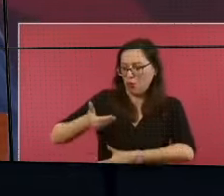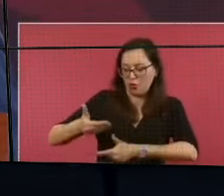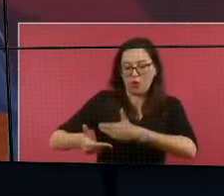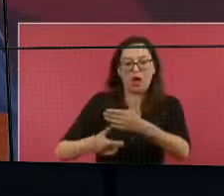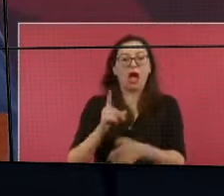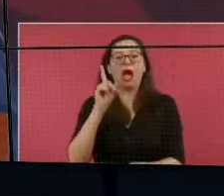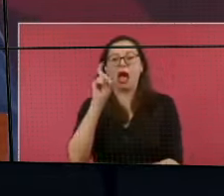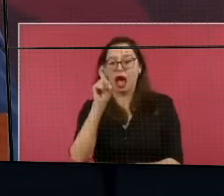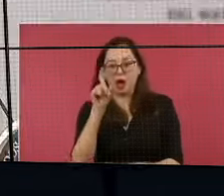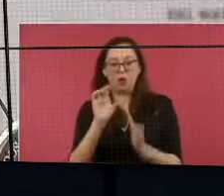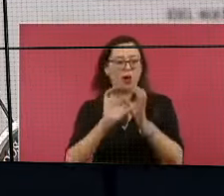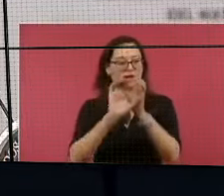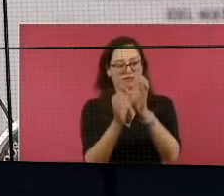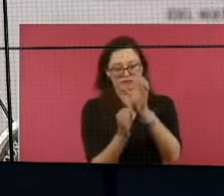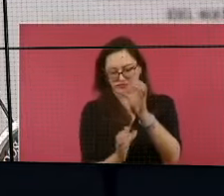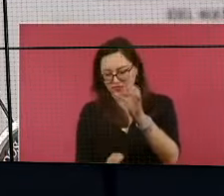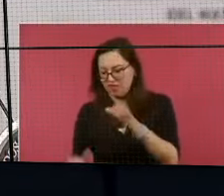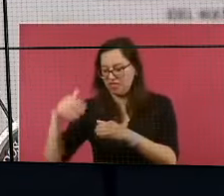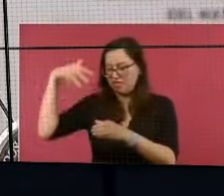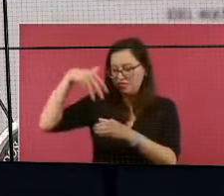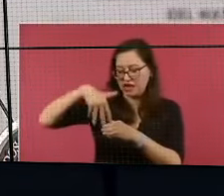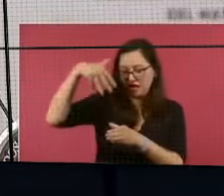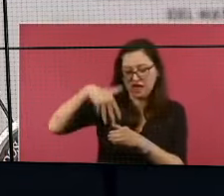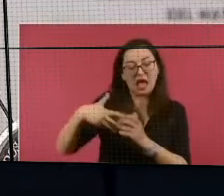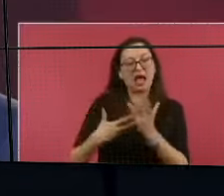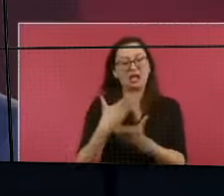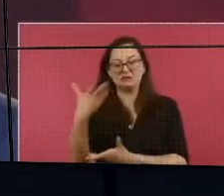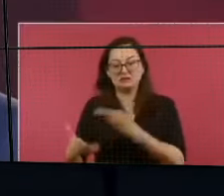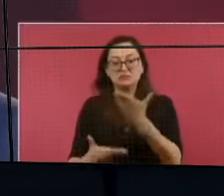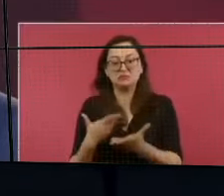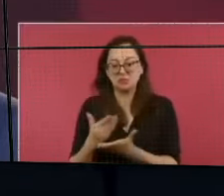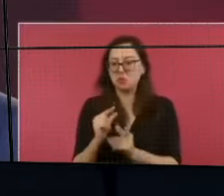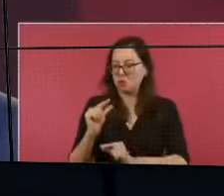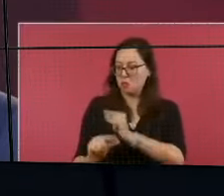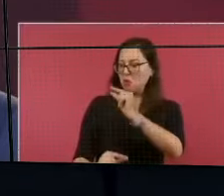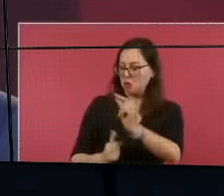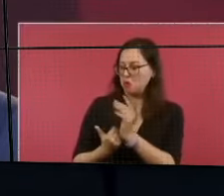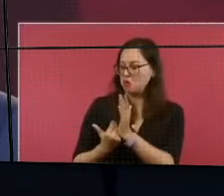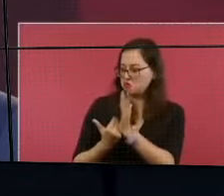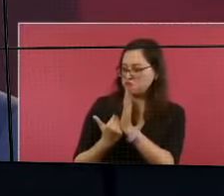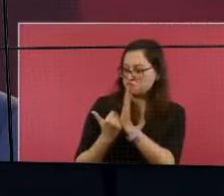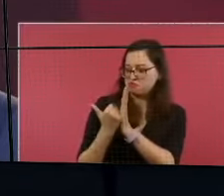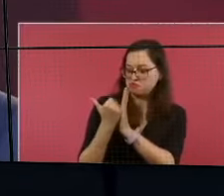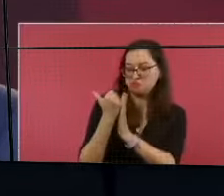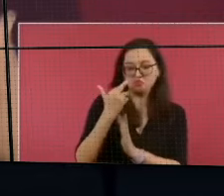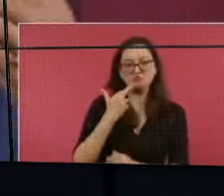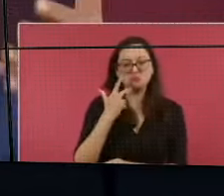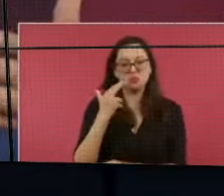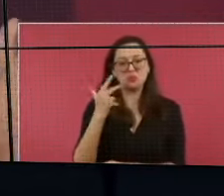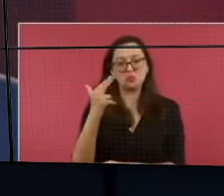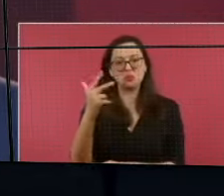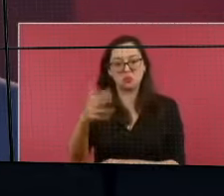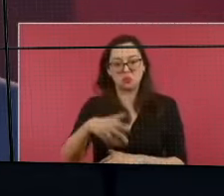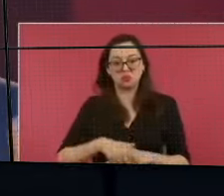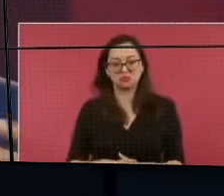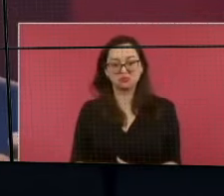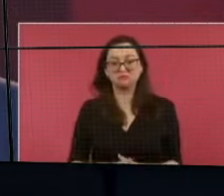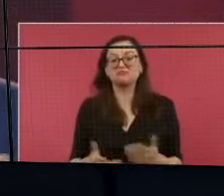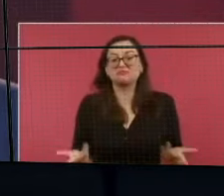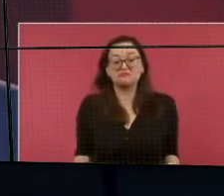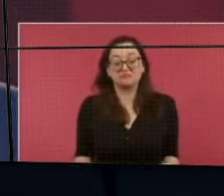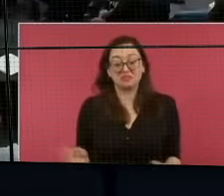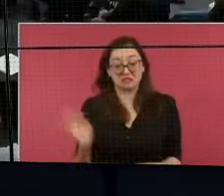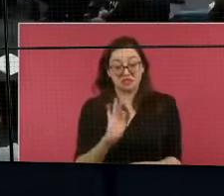contestarle a una reportera de un medio importante de un medio serio que le